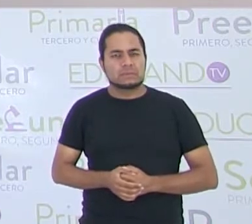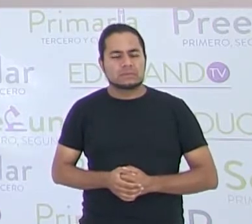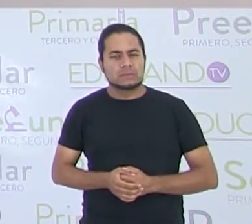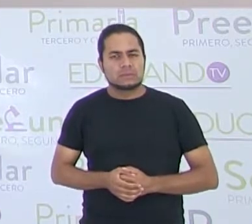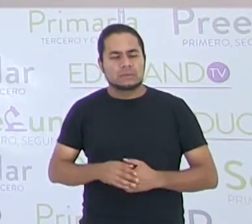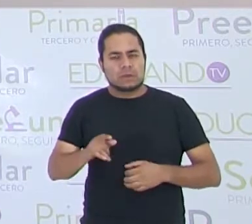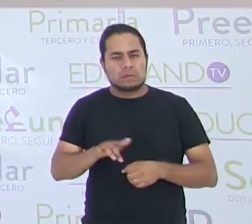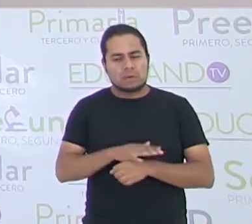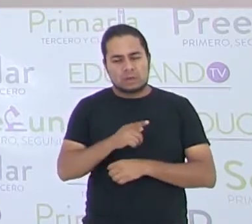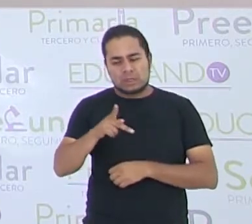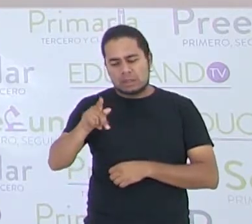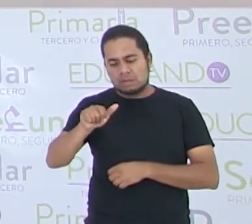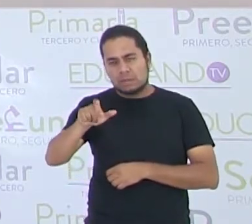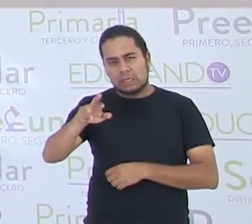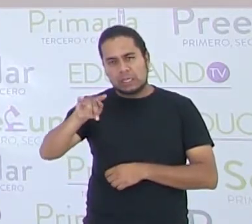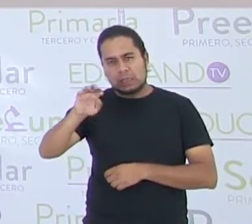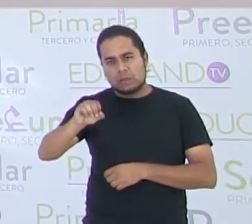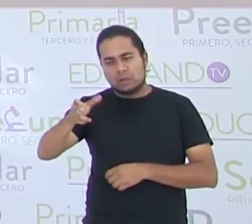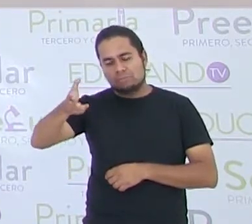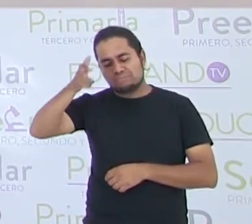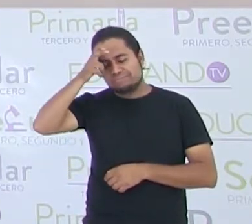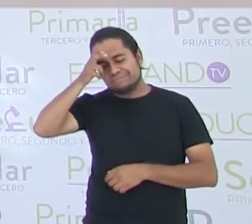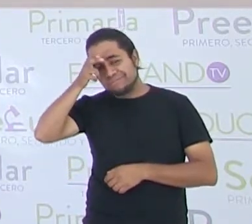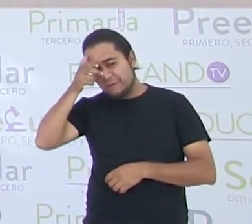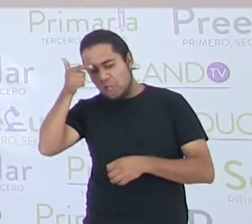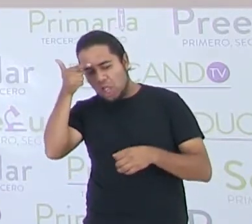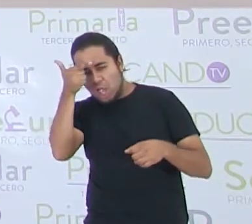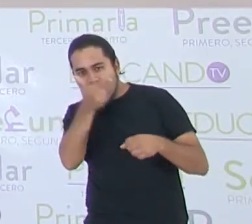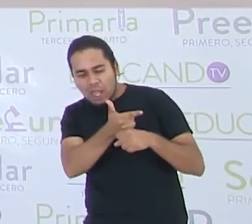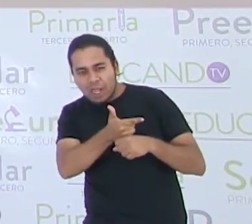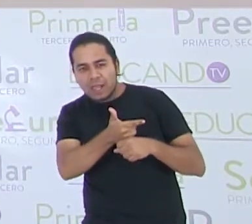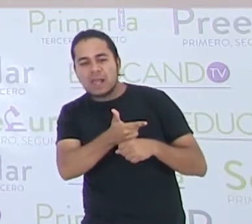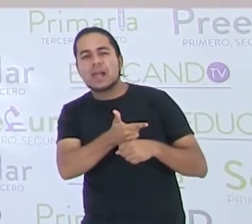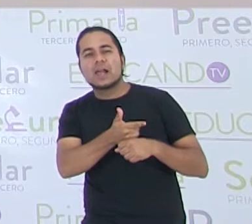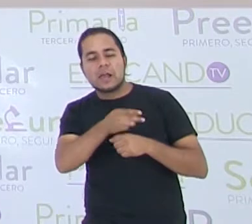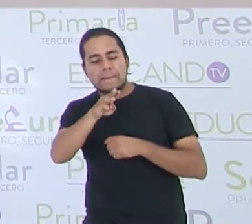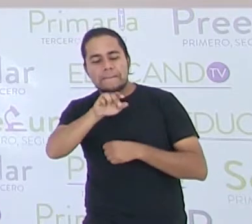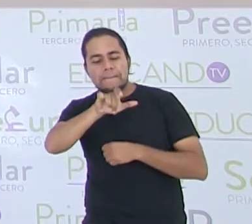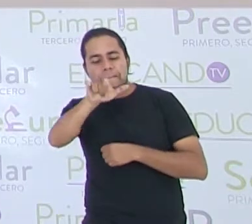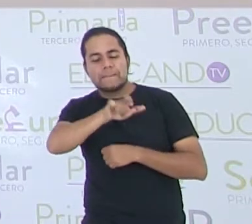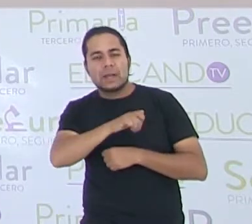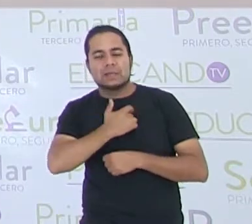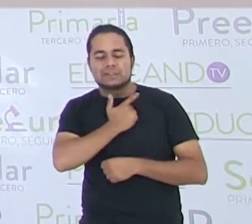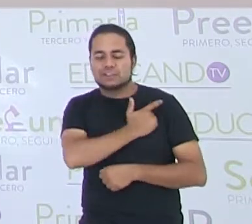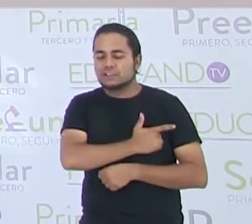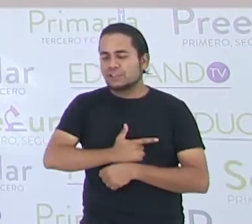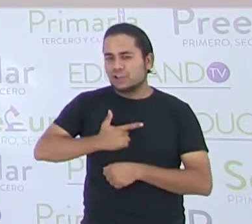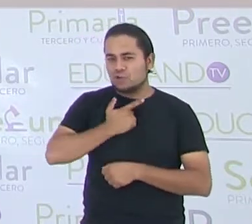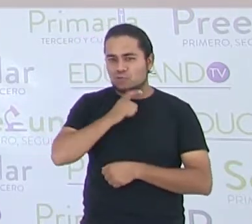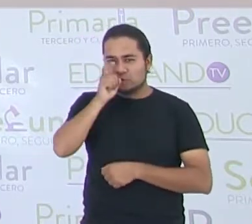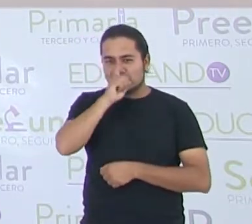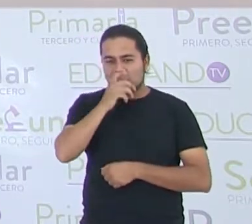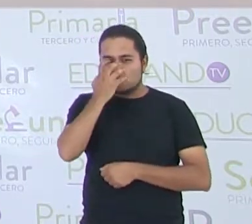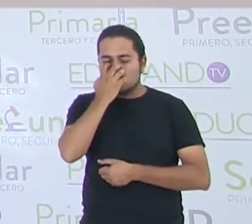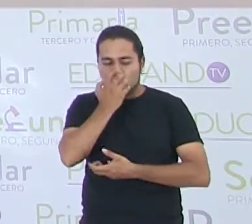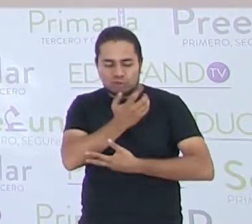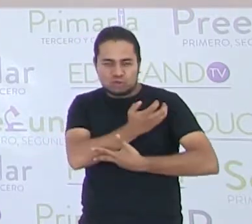Porque Paquito inteligentemente se dio cuenta que a Max le gustaban los ositos de peluche.